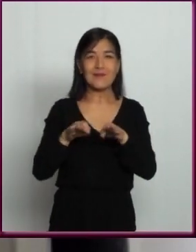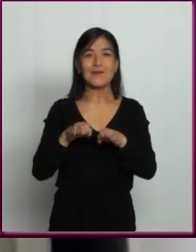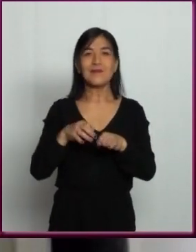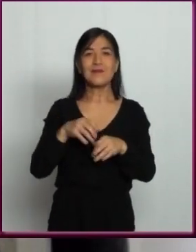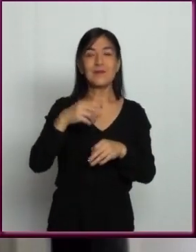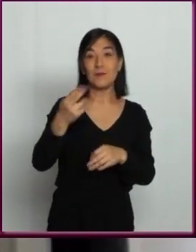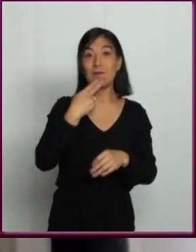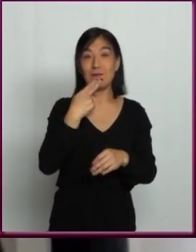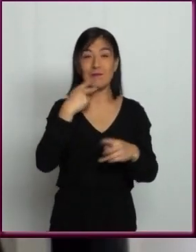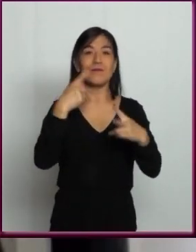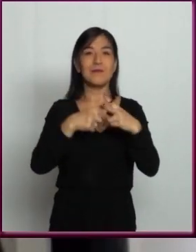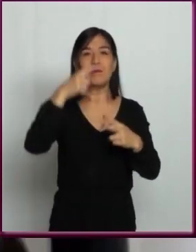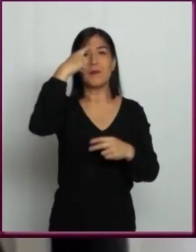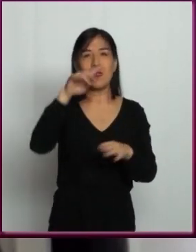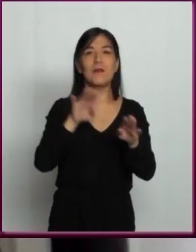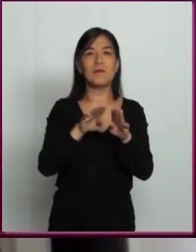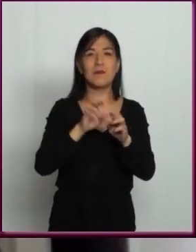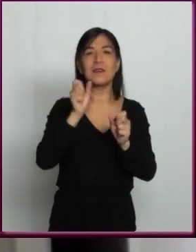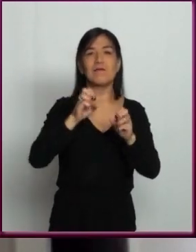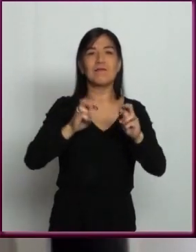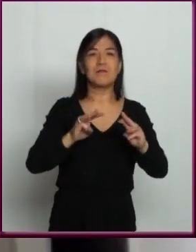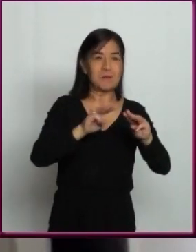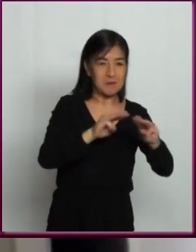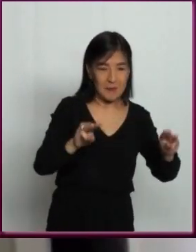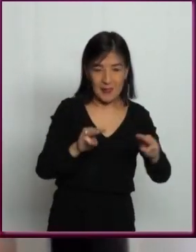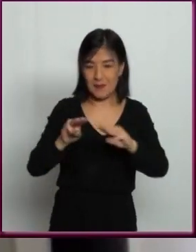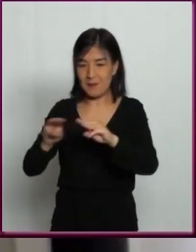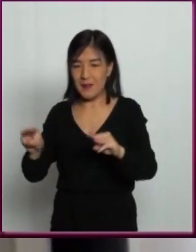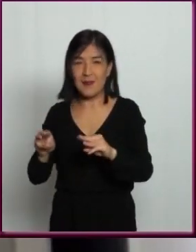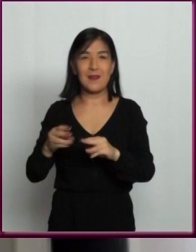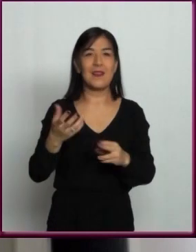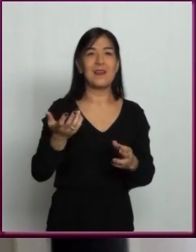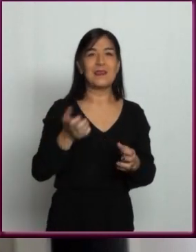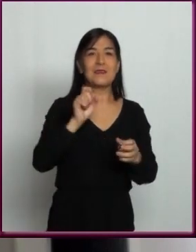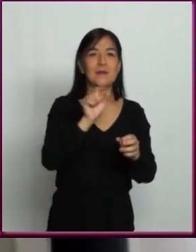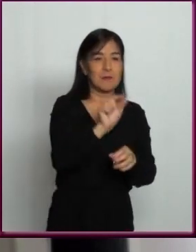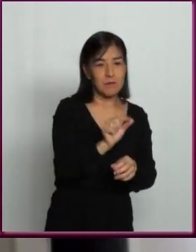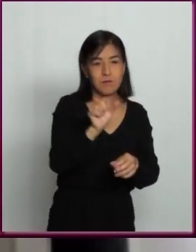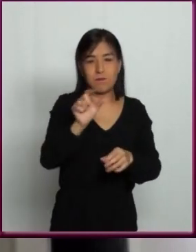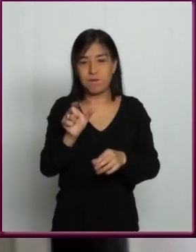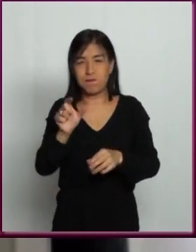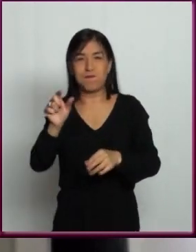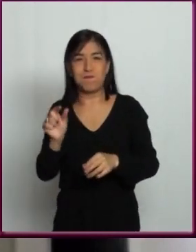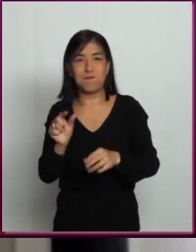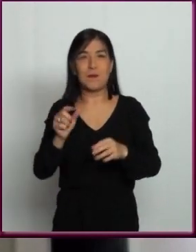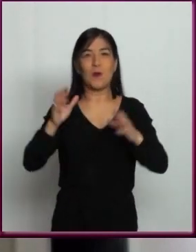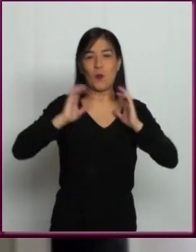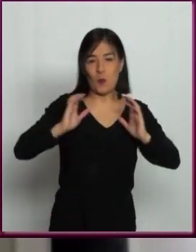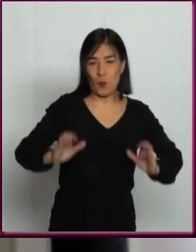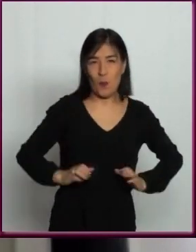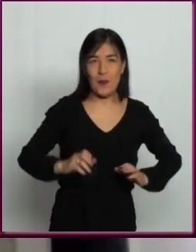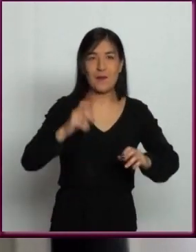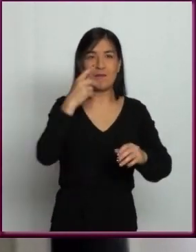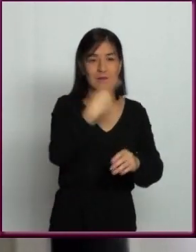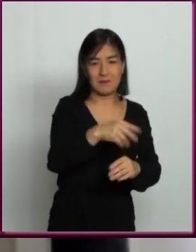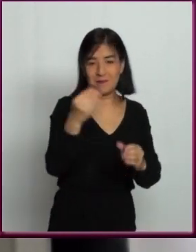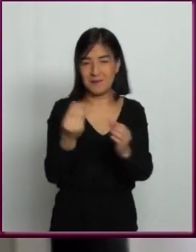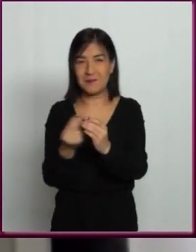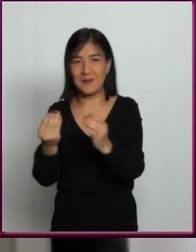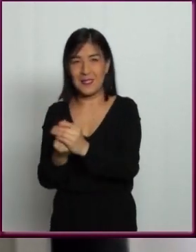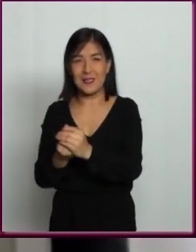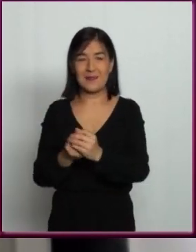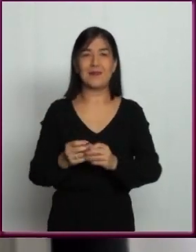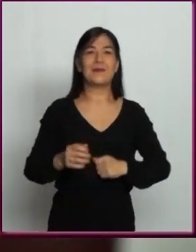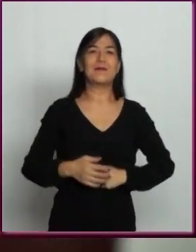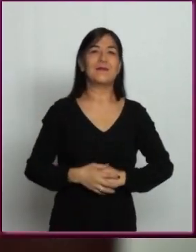utilizamos matemáticas, por ejemplo, para la medición de ejemplares, ¿no? Para ver promedios, proporciones corporales en las estructuras de